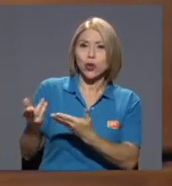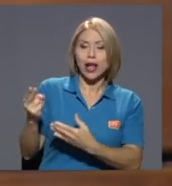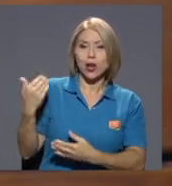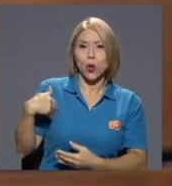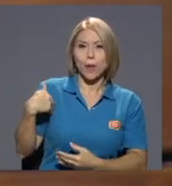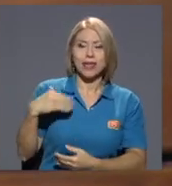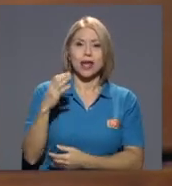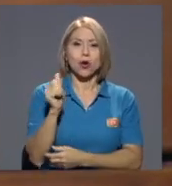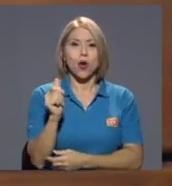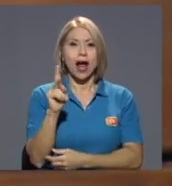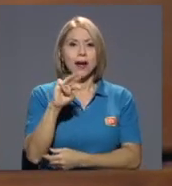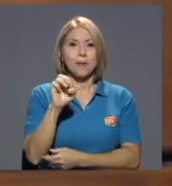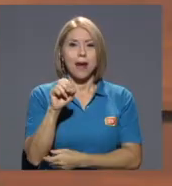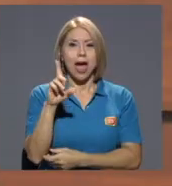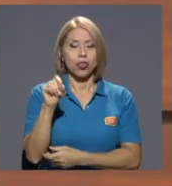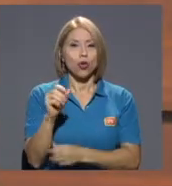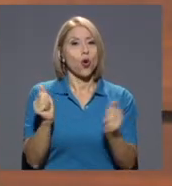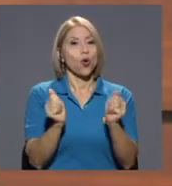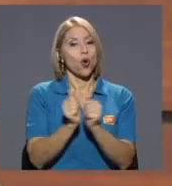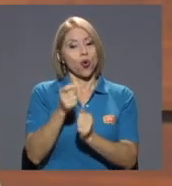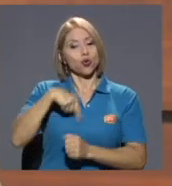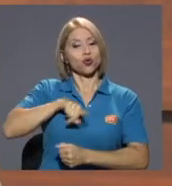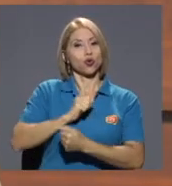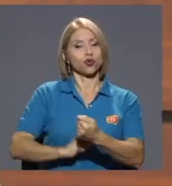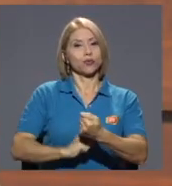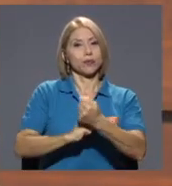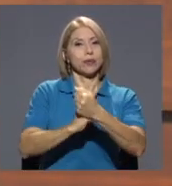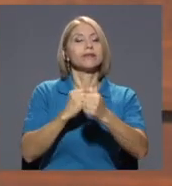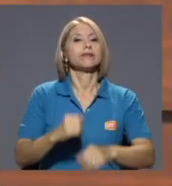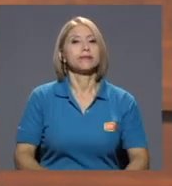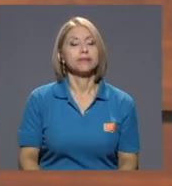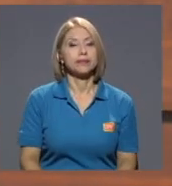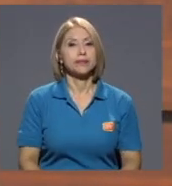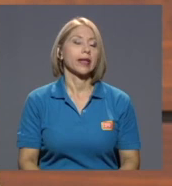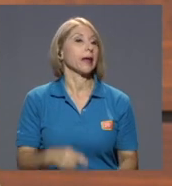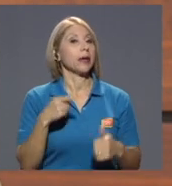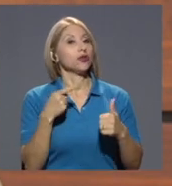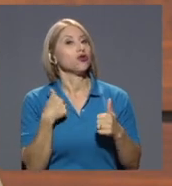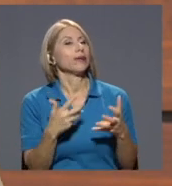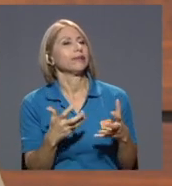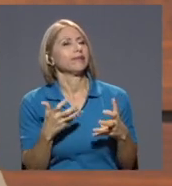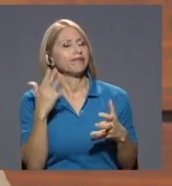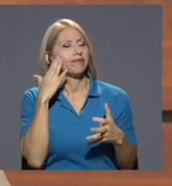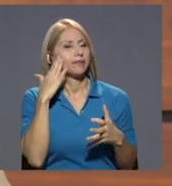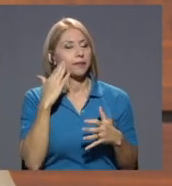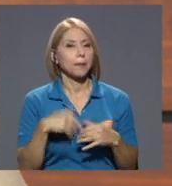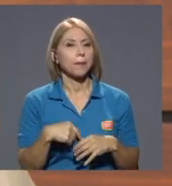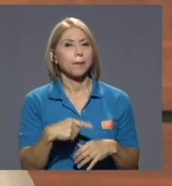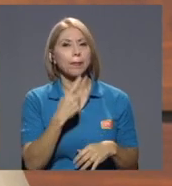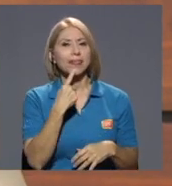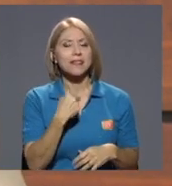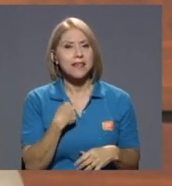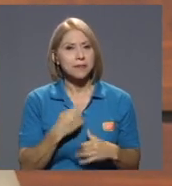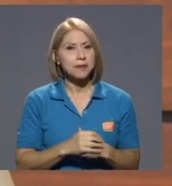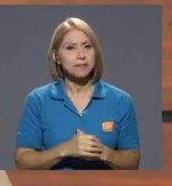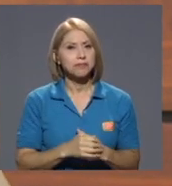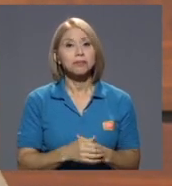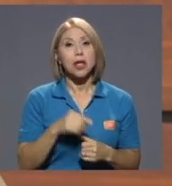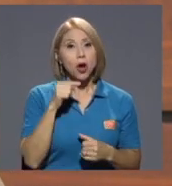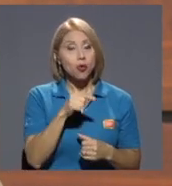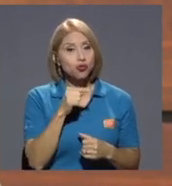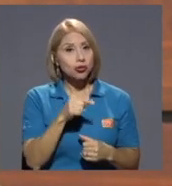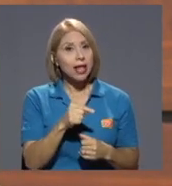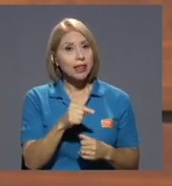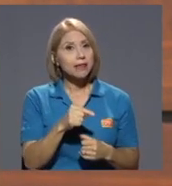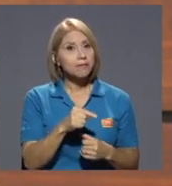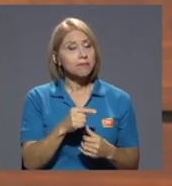varios de nosotros en internet doblando yo me quedo con las ganas de primero dígame si le alienta la resolución